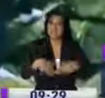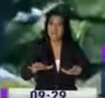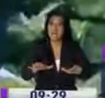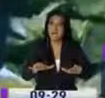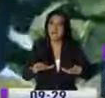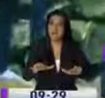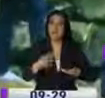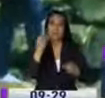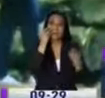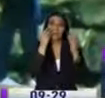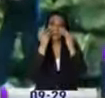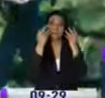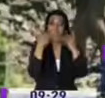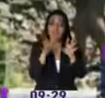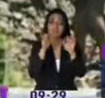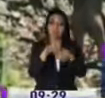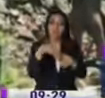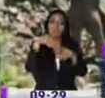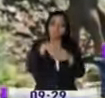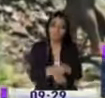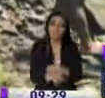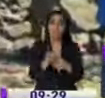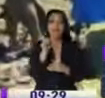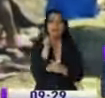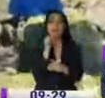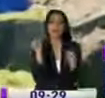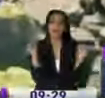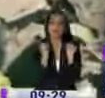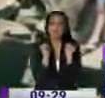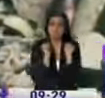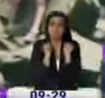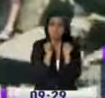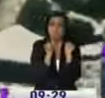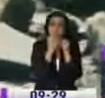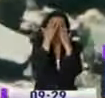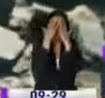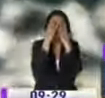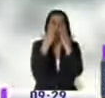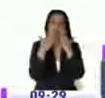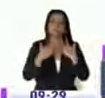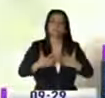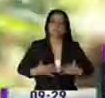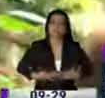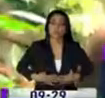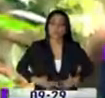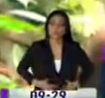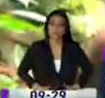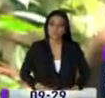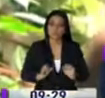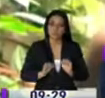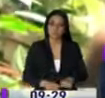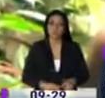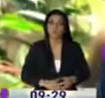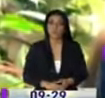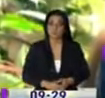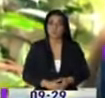con estas marcas, pueden pasar para que el agua muy fría toque su rostro y su cuerpo. Prácticamente